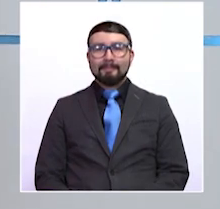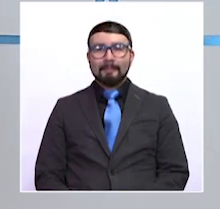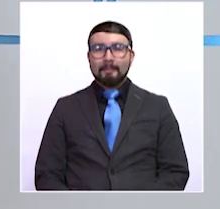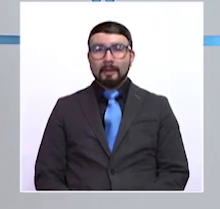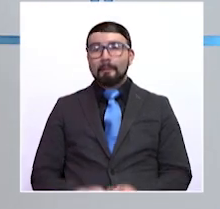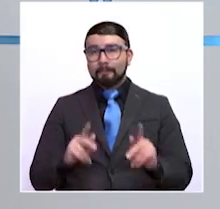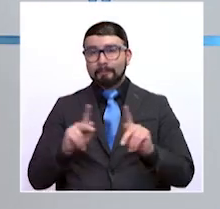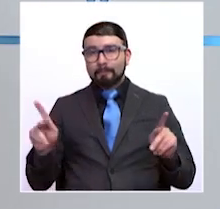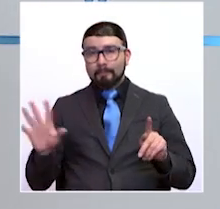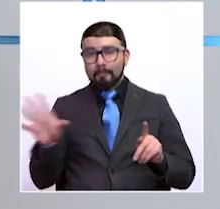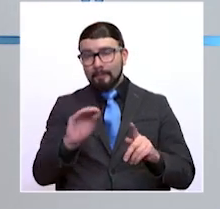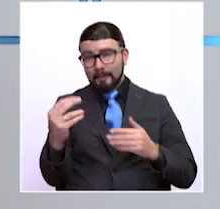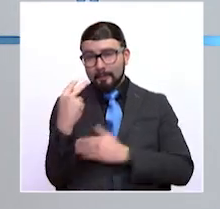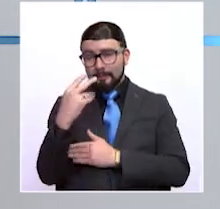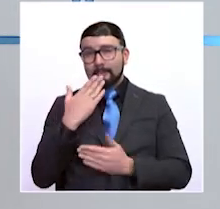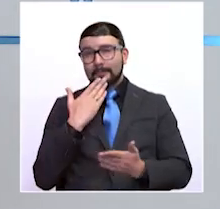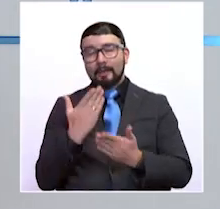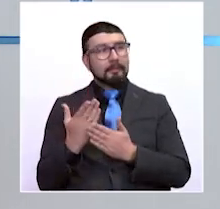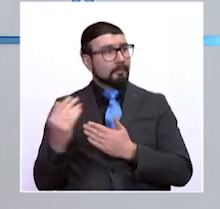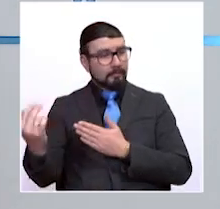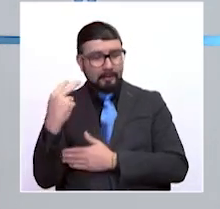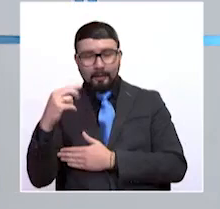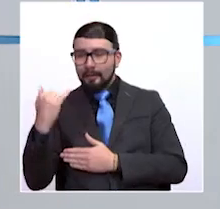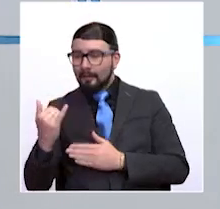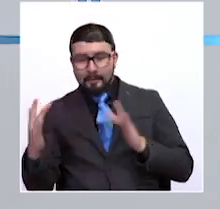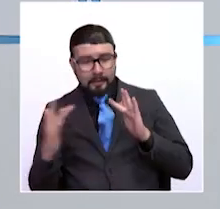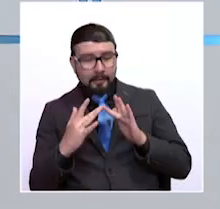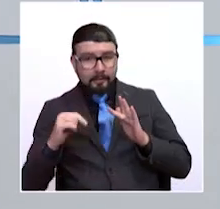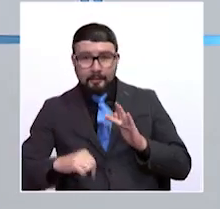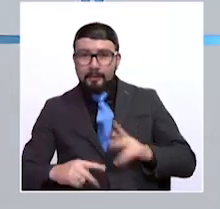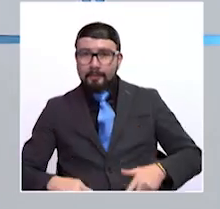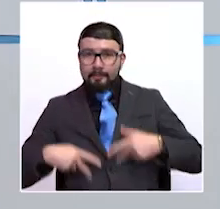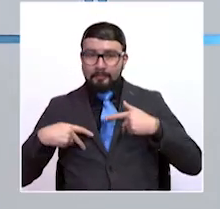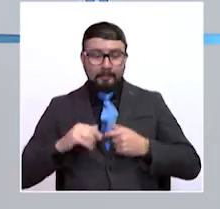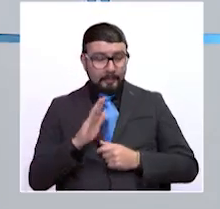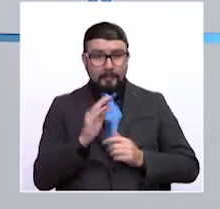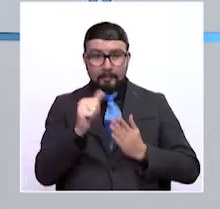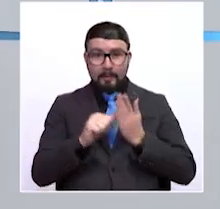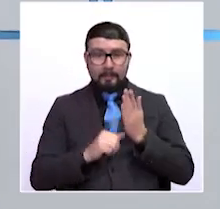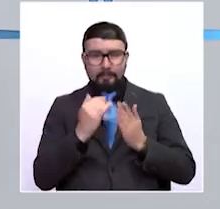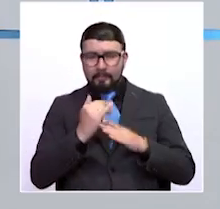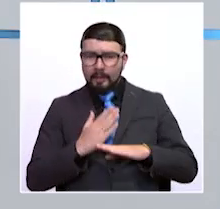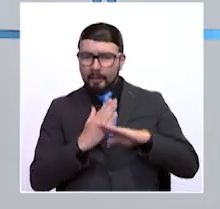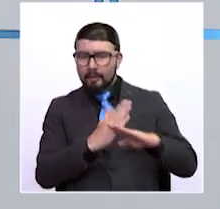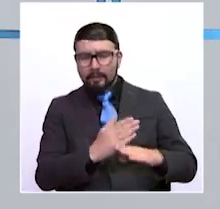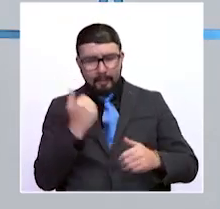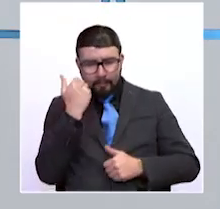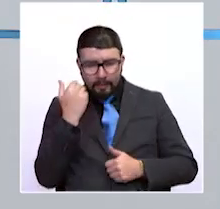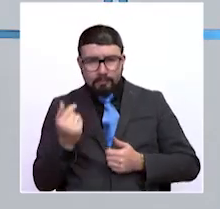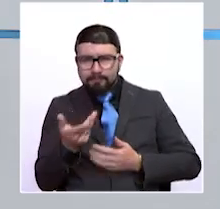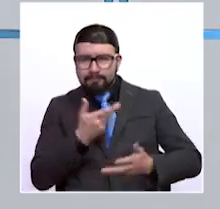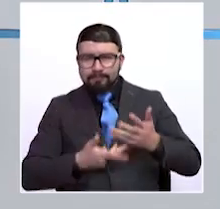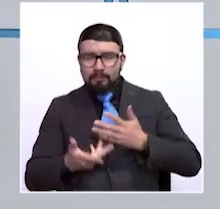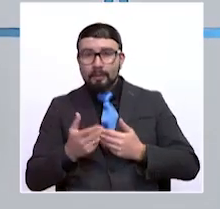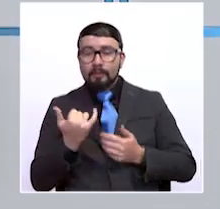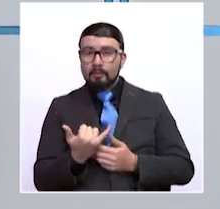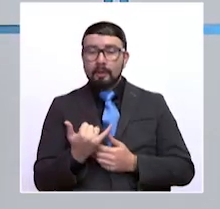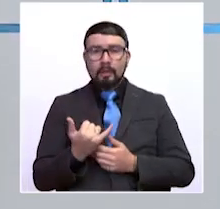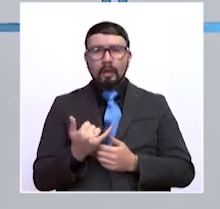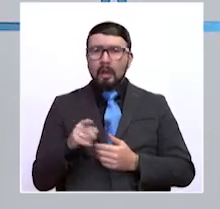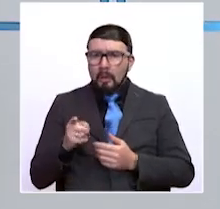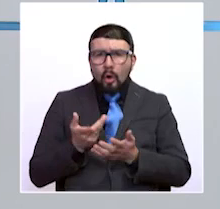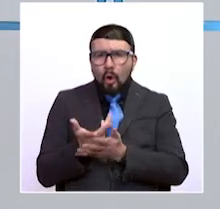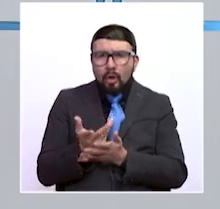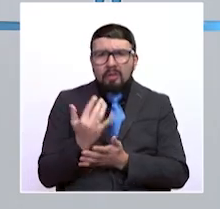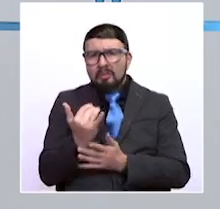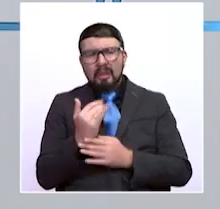Muchas gracias por estar nuevamente con nosotros en una nueva edición de Conexión Vital, un programa de prevención y de educación en salud. Recuerden que nosotros no pretendemos